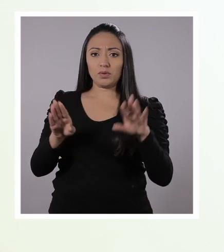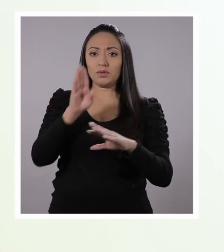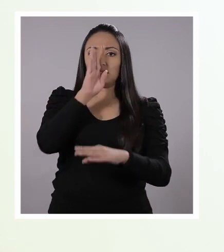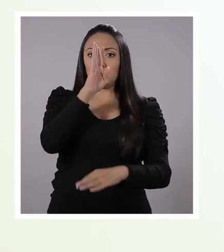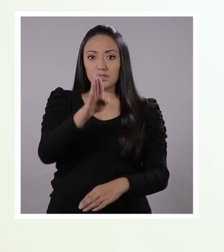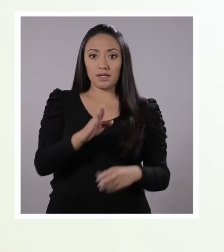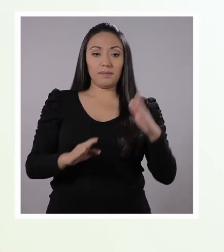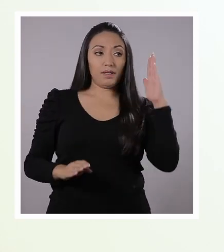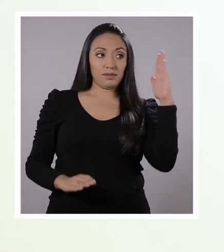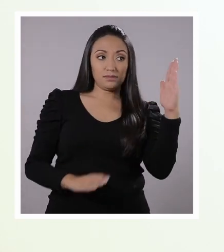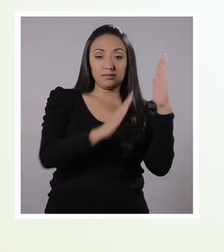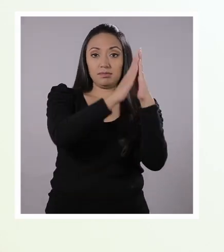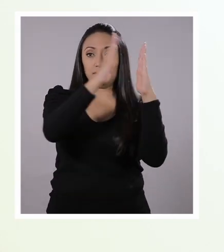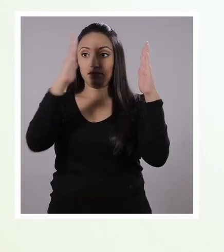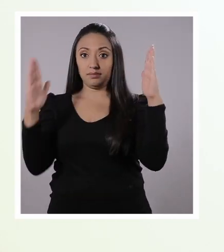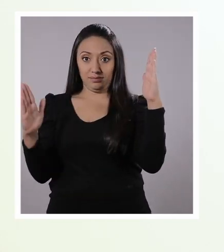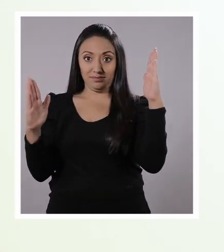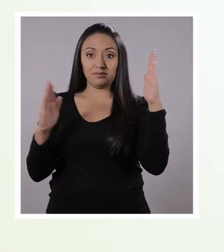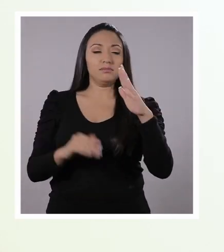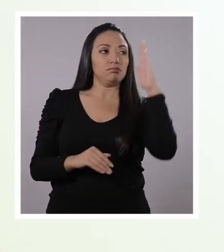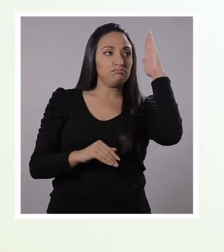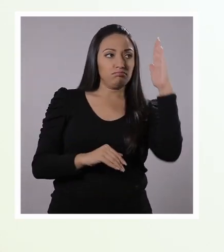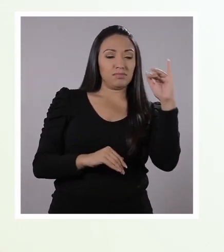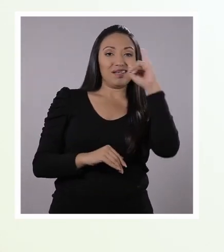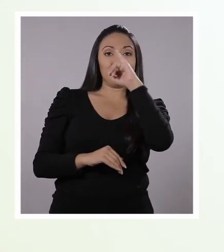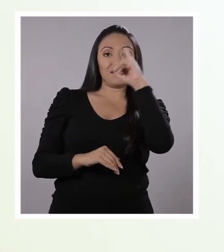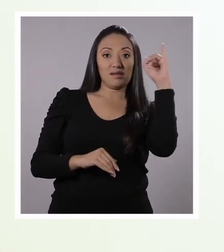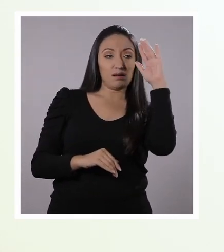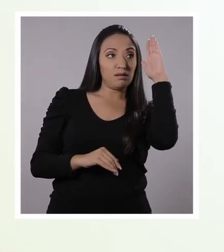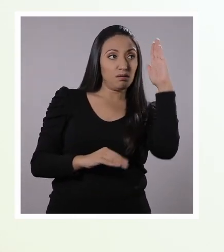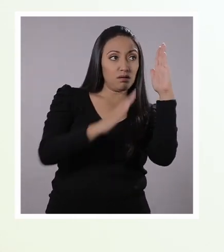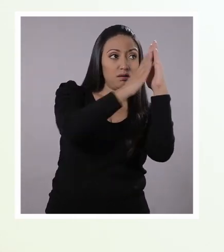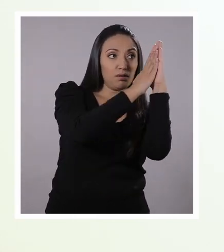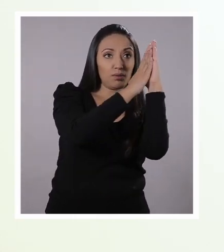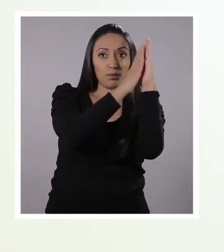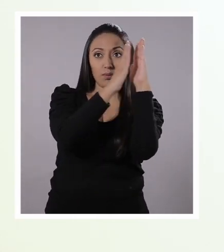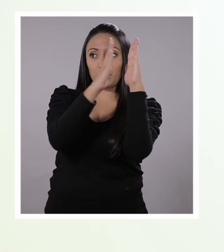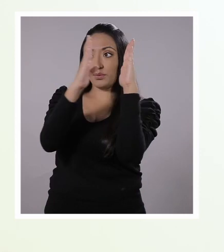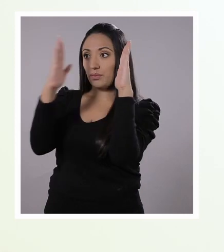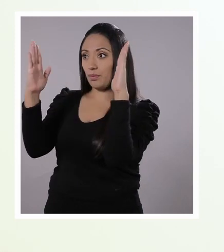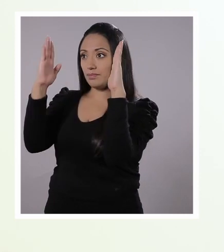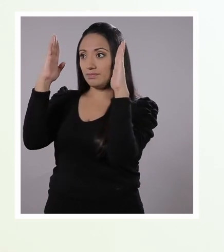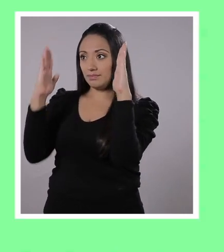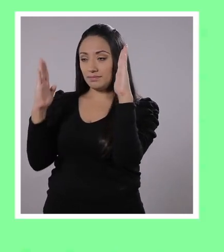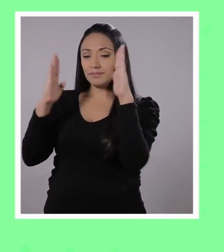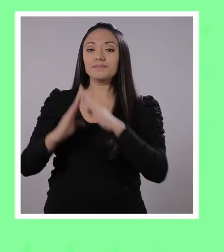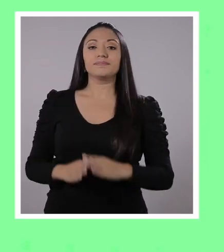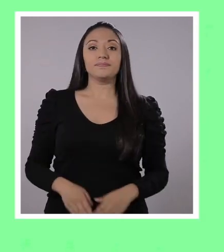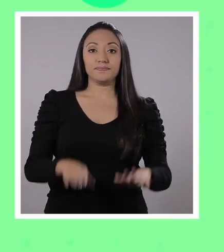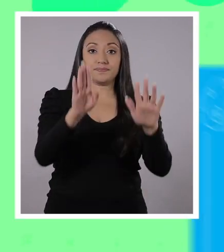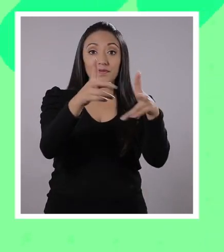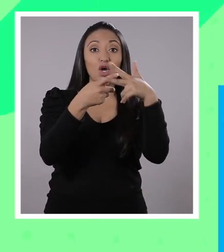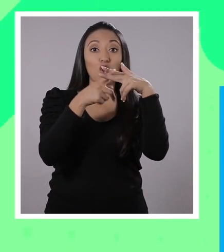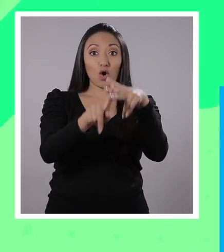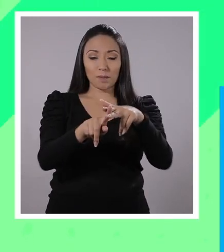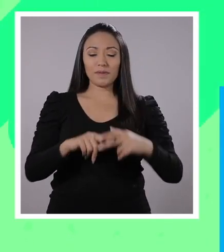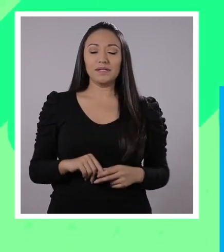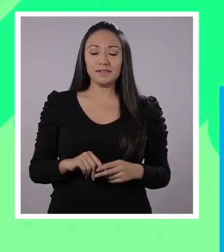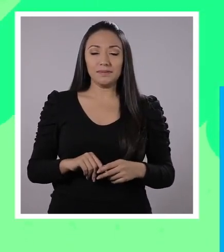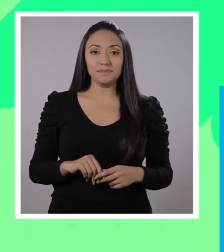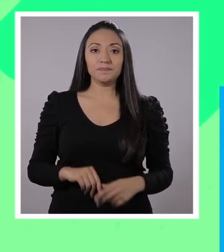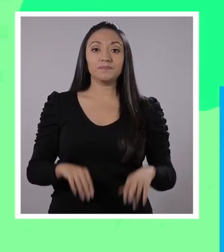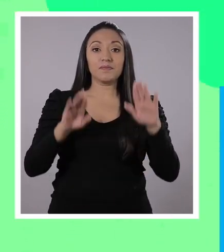vamos a colocar siempre, de izquierda a derecha, cada uno de nuestros cubiertos. Vamos a empezar con nuestra primera partitura,